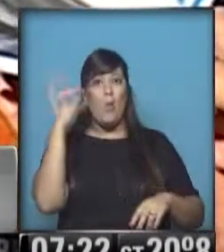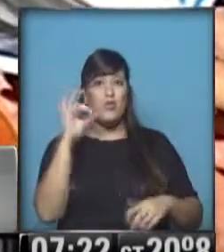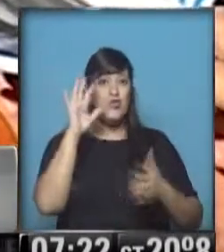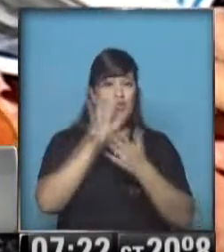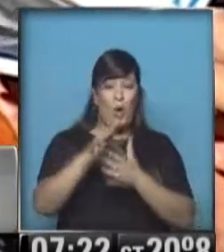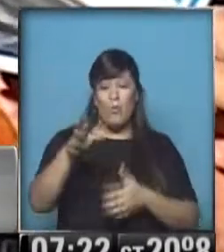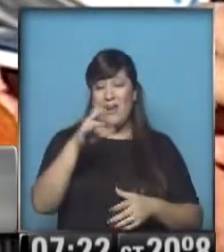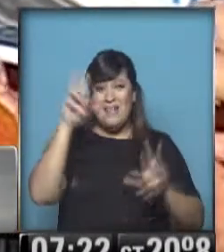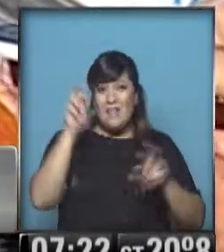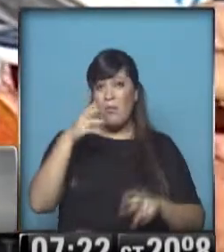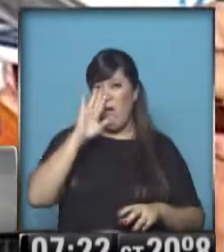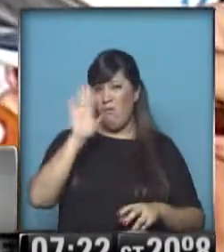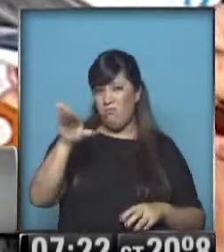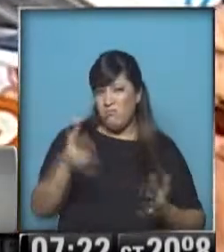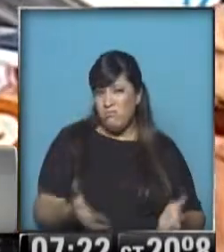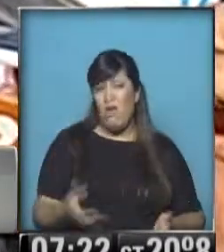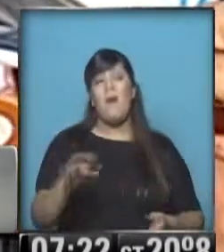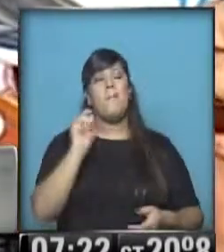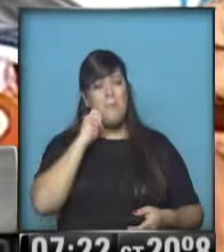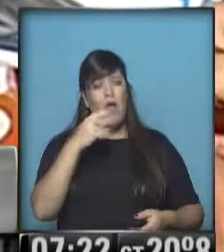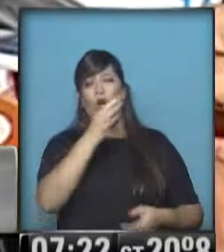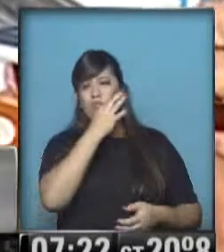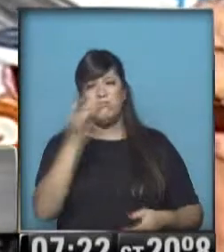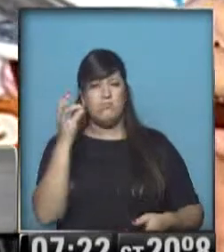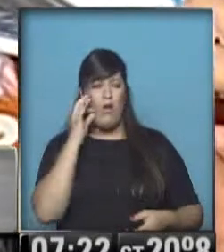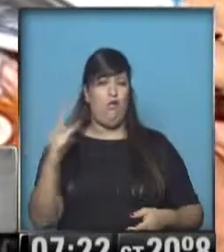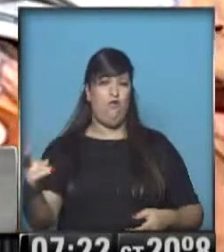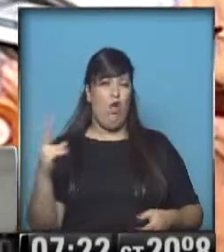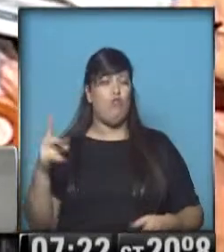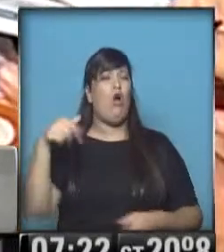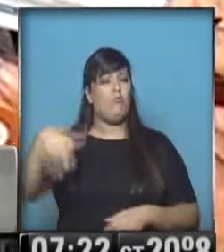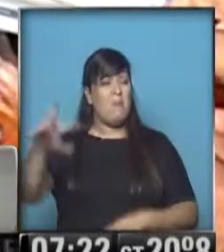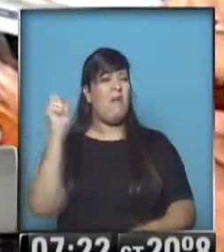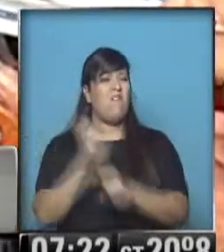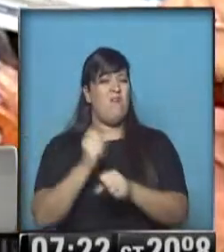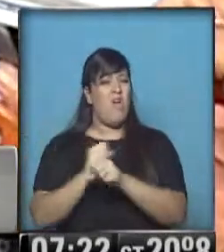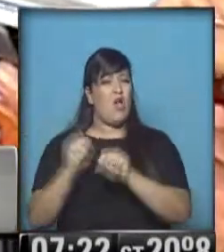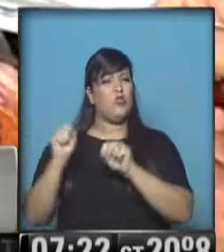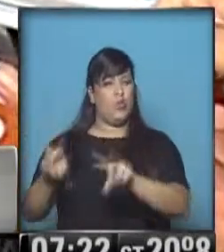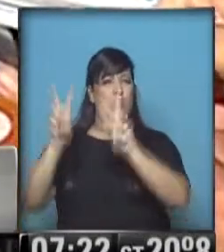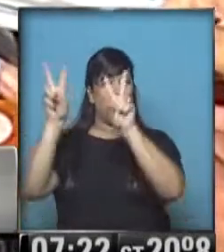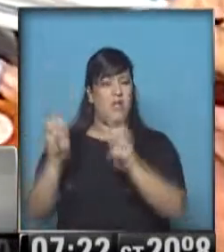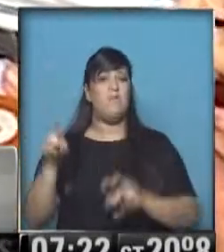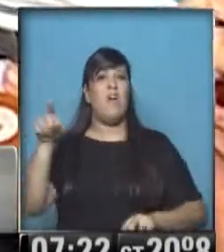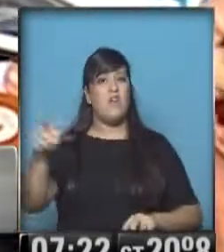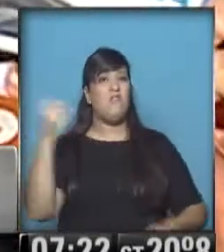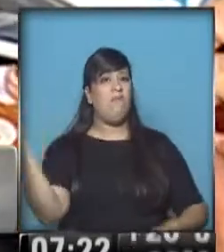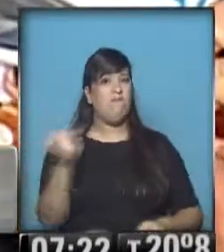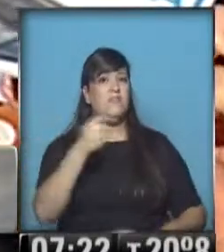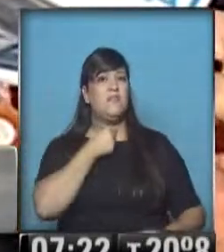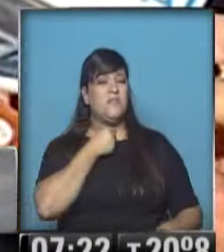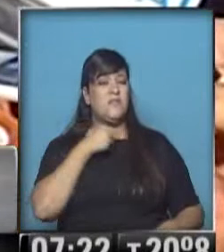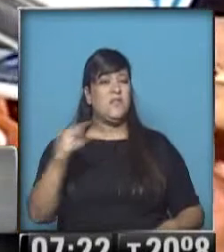que sería saludable que cerraran la boca y se pusieran a trabajar también en lo suyo, que siempre es tendencioso y